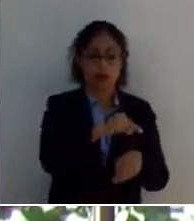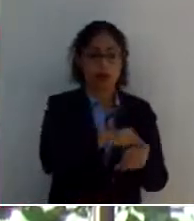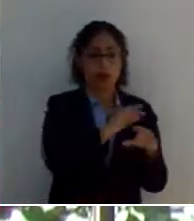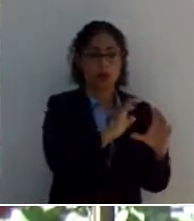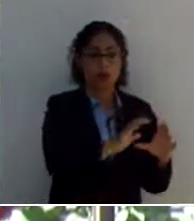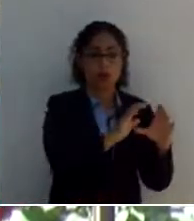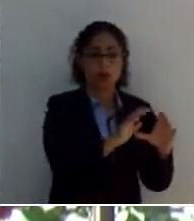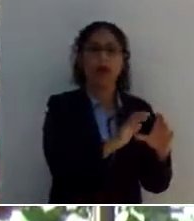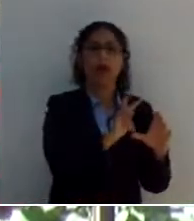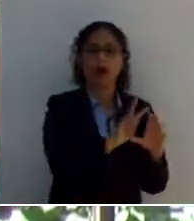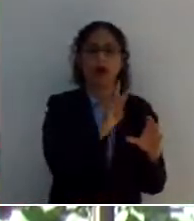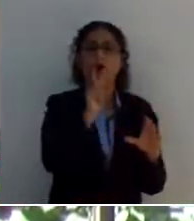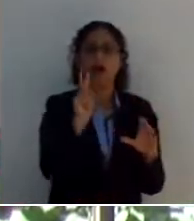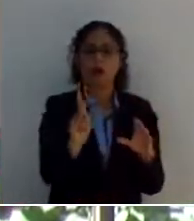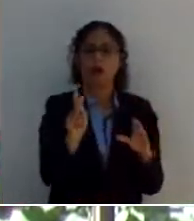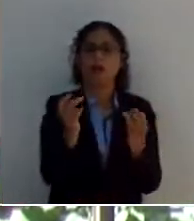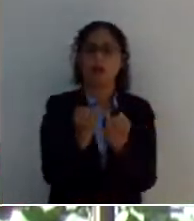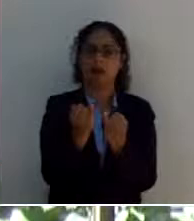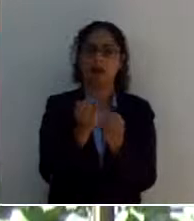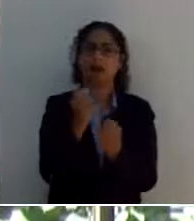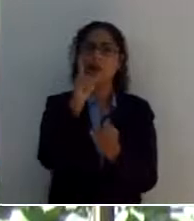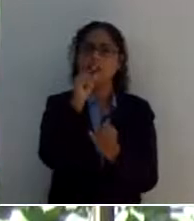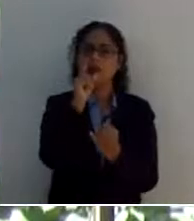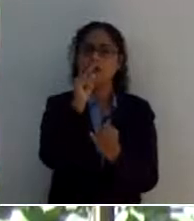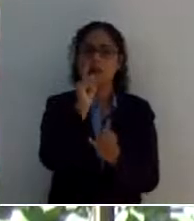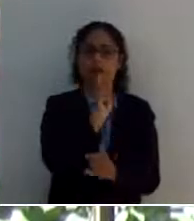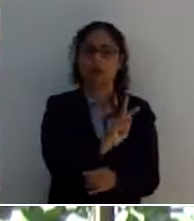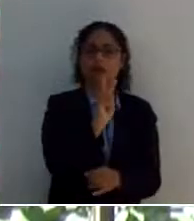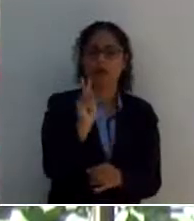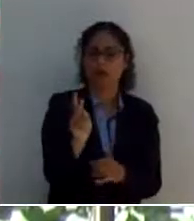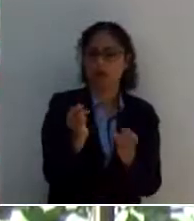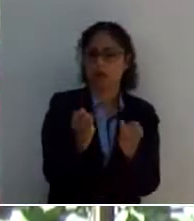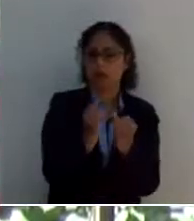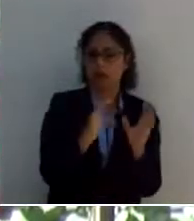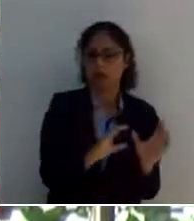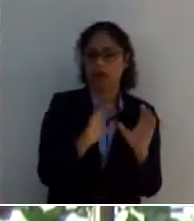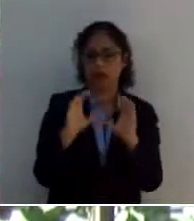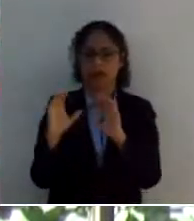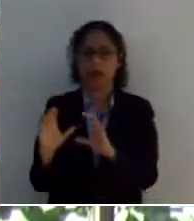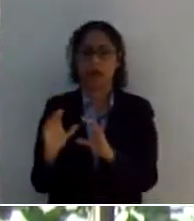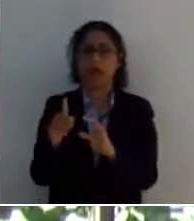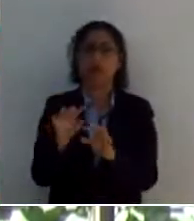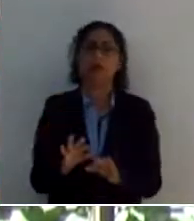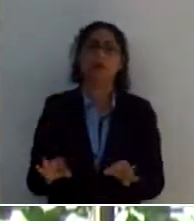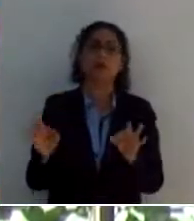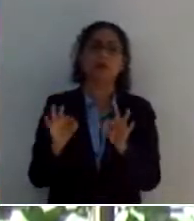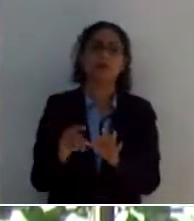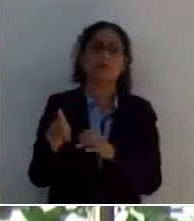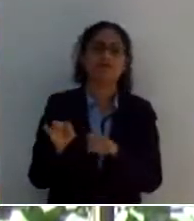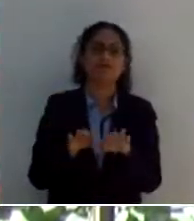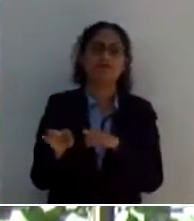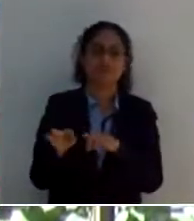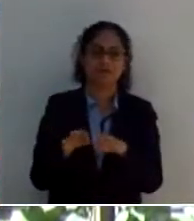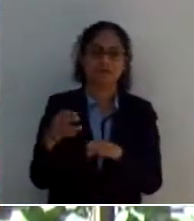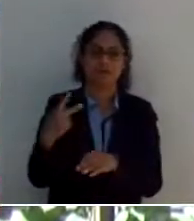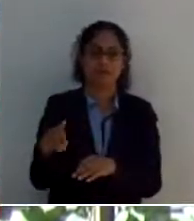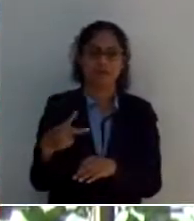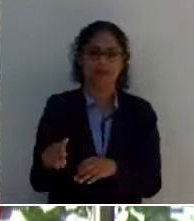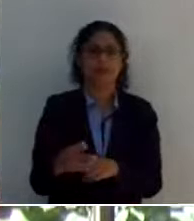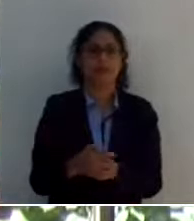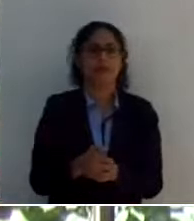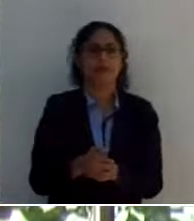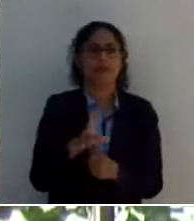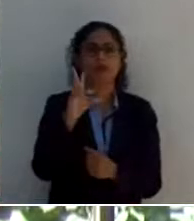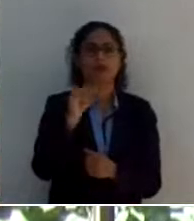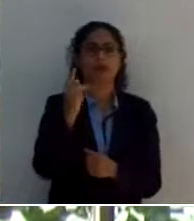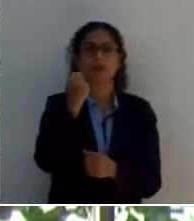doctores, vamos a cuidar a nuestras y a nuestros policías, por el papel tan relevante que están jugando ustedes. Aunque no